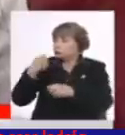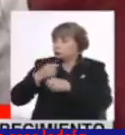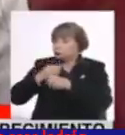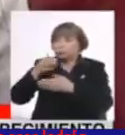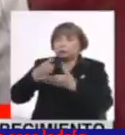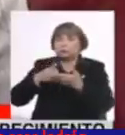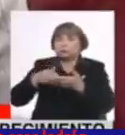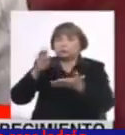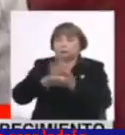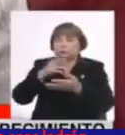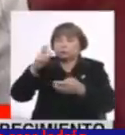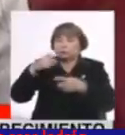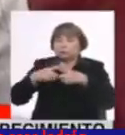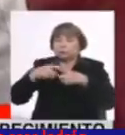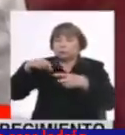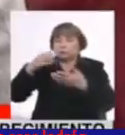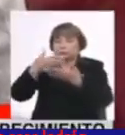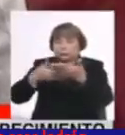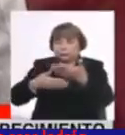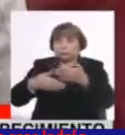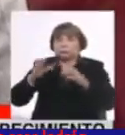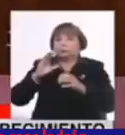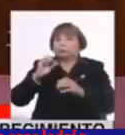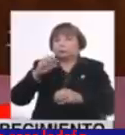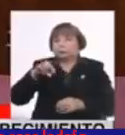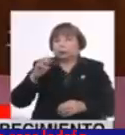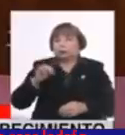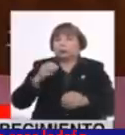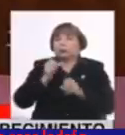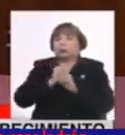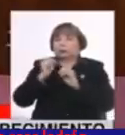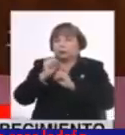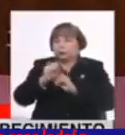una parte del expediente técnico llamado componente social.